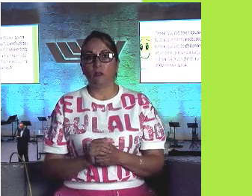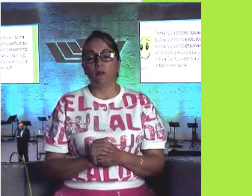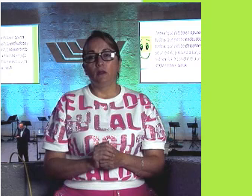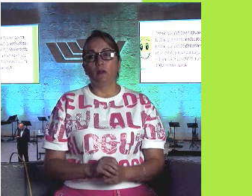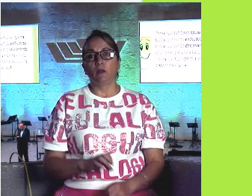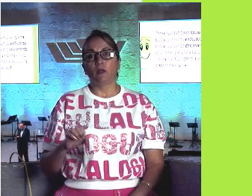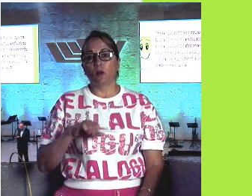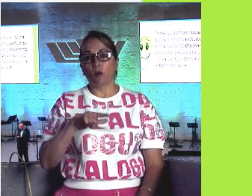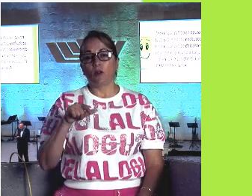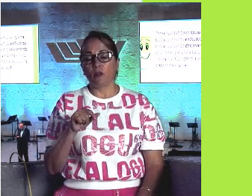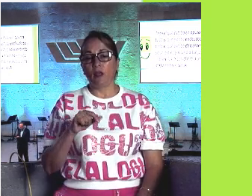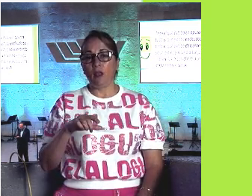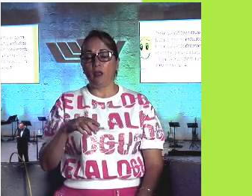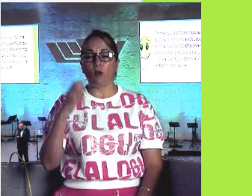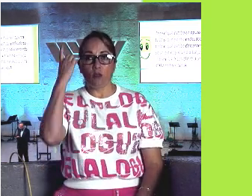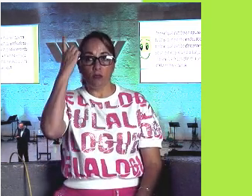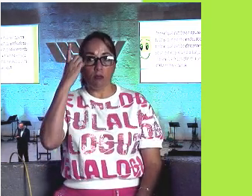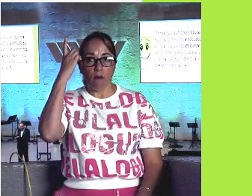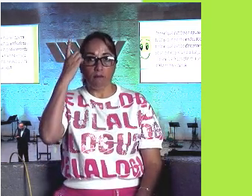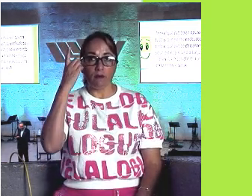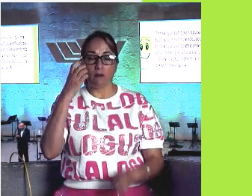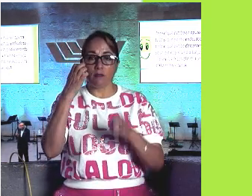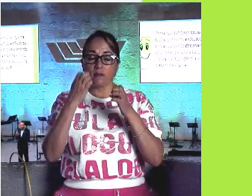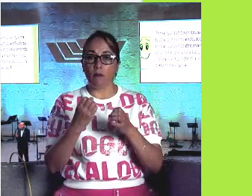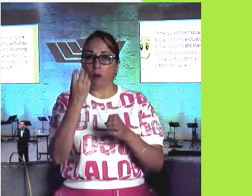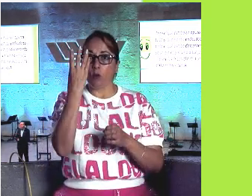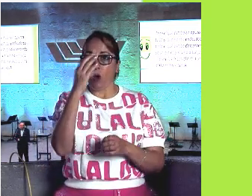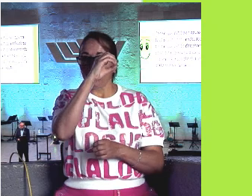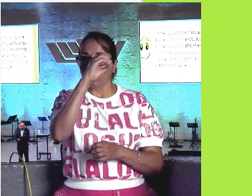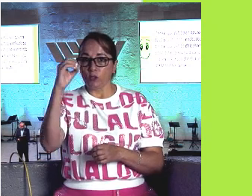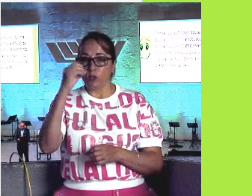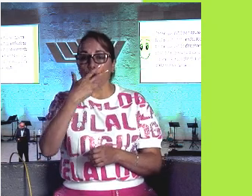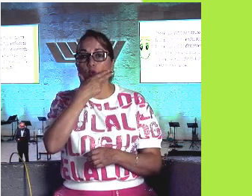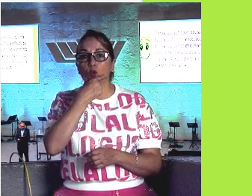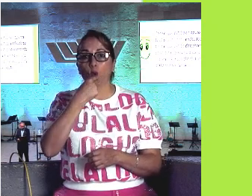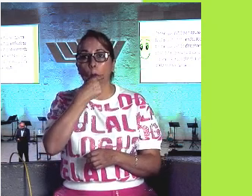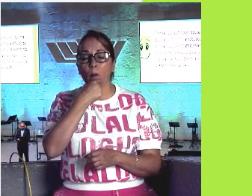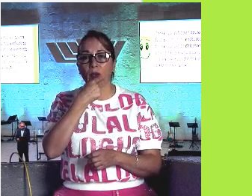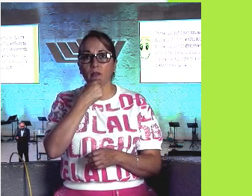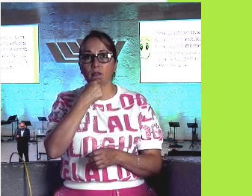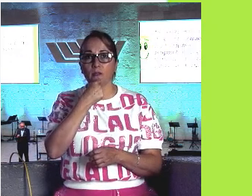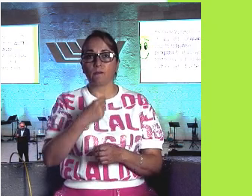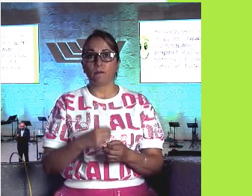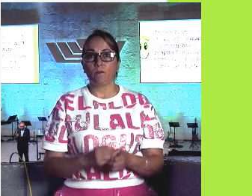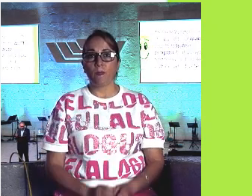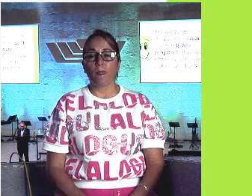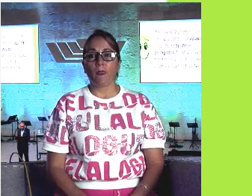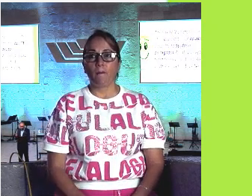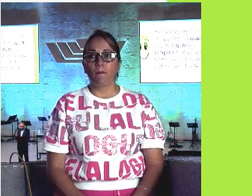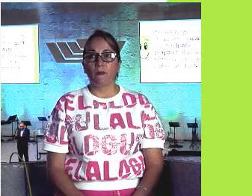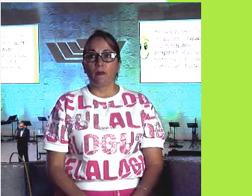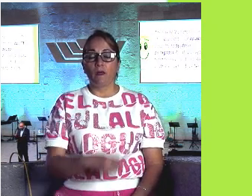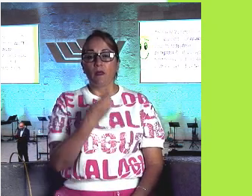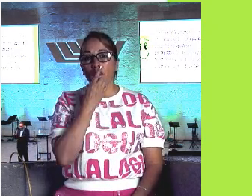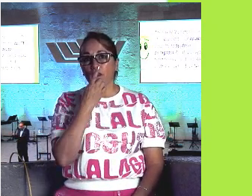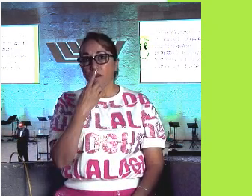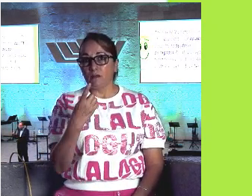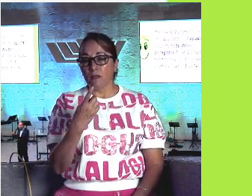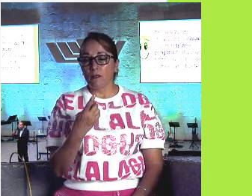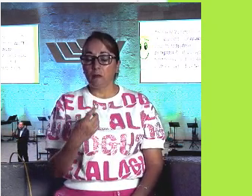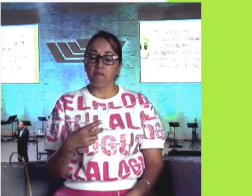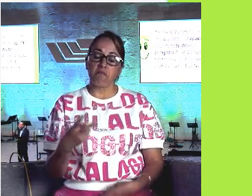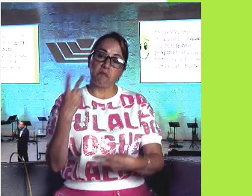había unos 400 hombres. La Nueva Versión Internacional. Además se le unieron muchos otros que estaban